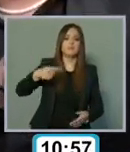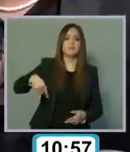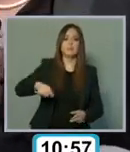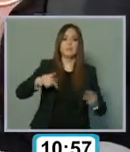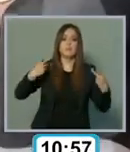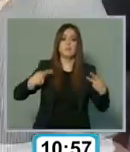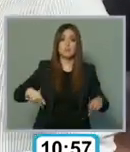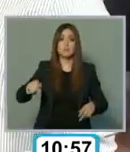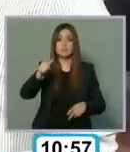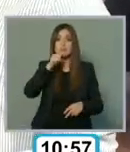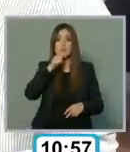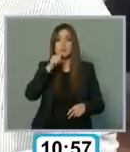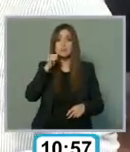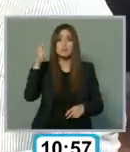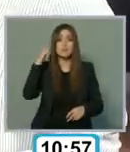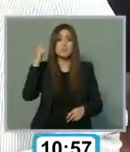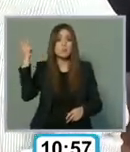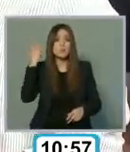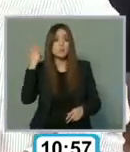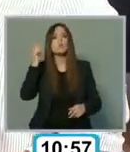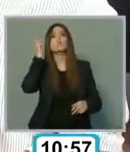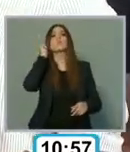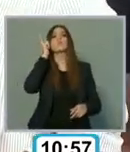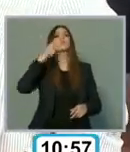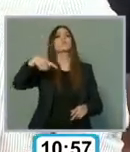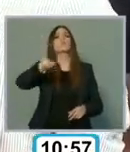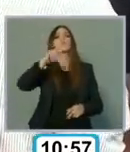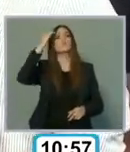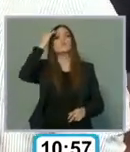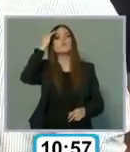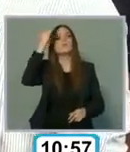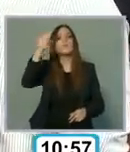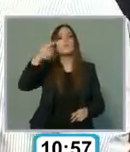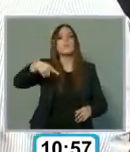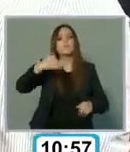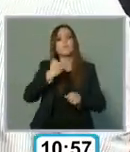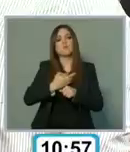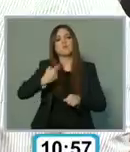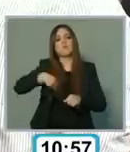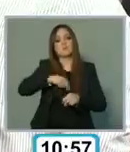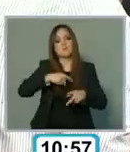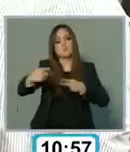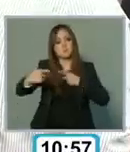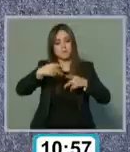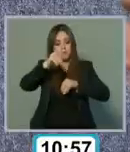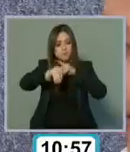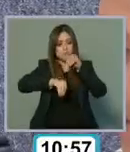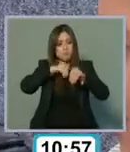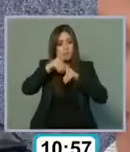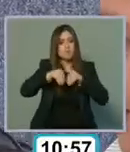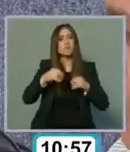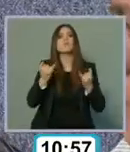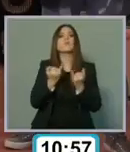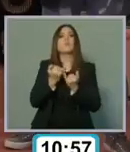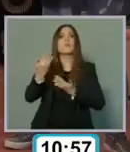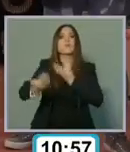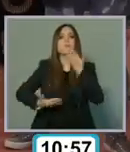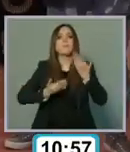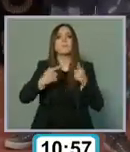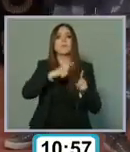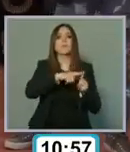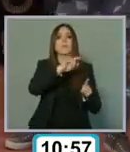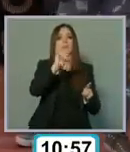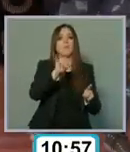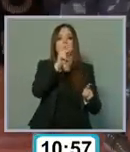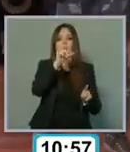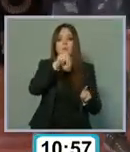escuchado, nos regalen un pedacitito de su corazón y de su tiempo para que escuchen esto que hemos hecho con tanto cariño y tanta pasión. Y presenta ¿no? la banda, por allá Aquí tenemos a Juan Luis